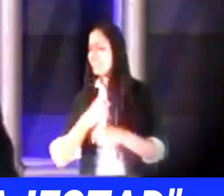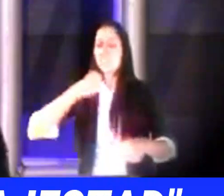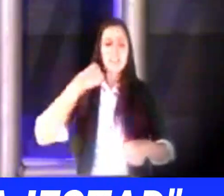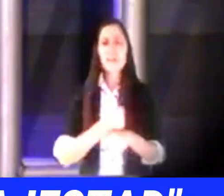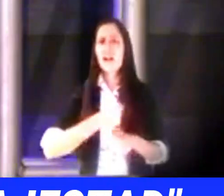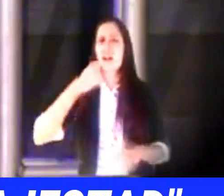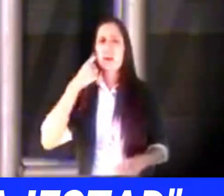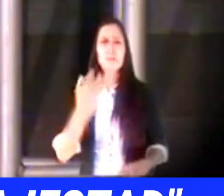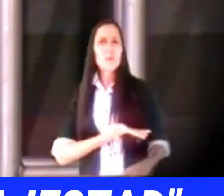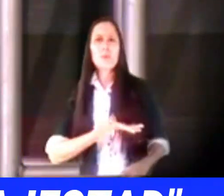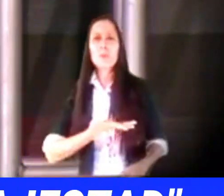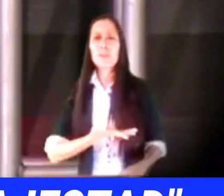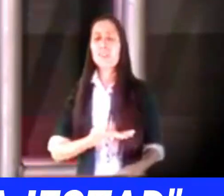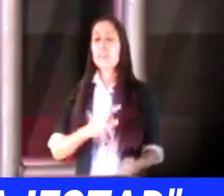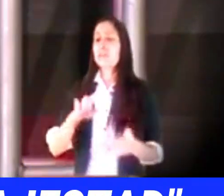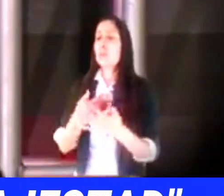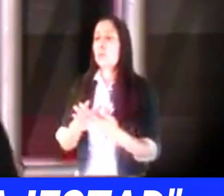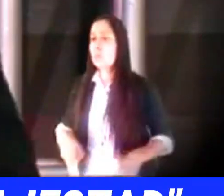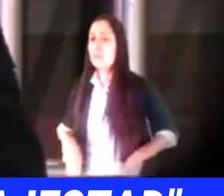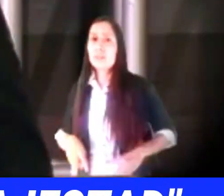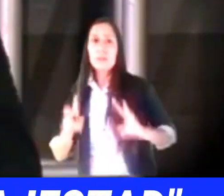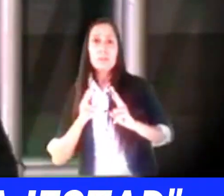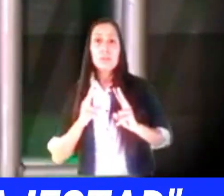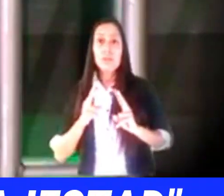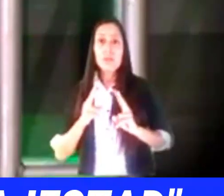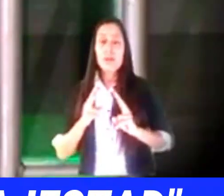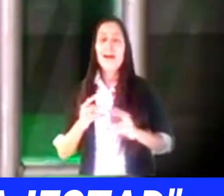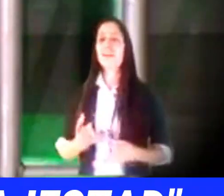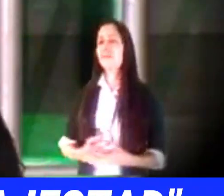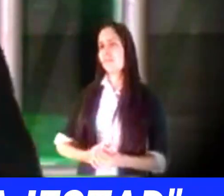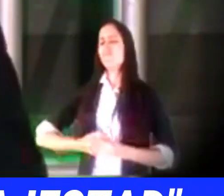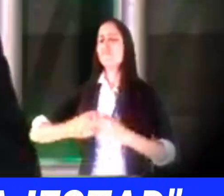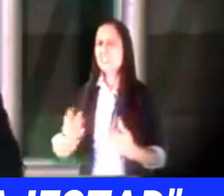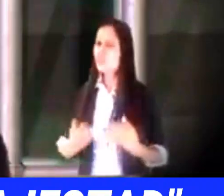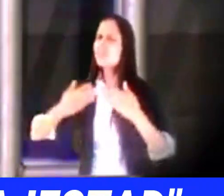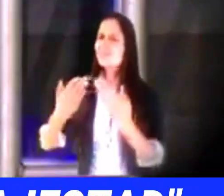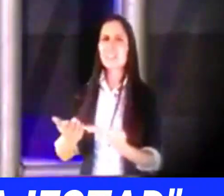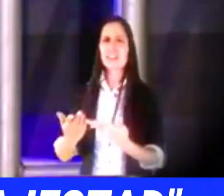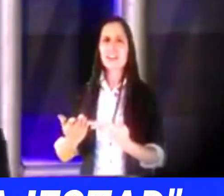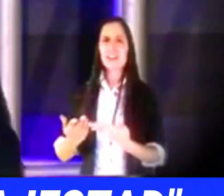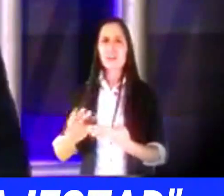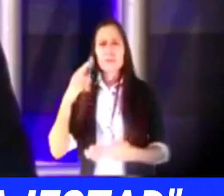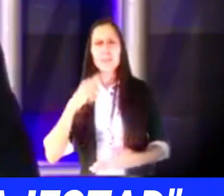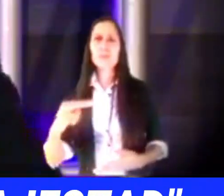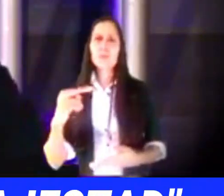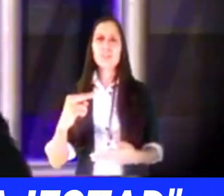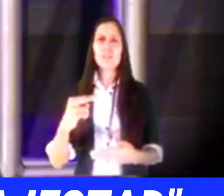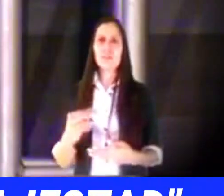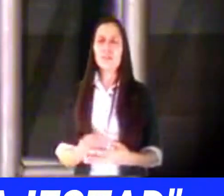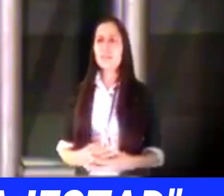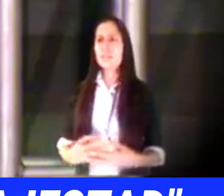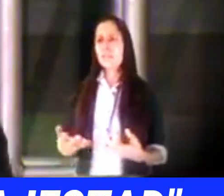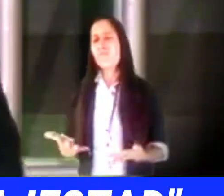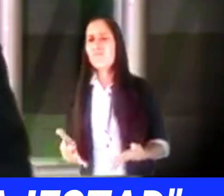dejaron a él. Esa viña, aunque de pronto no era tan productiva como otras, y lo que